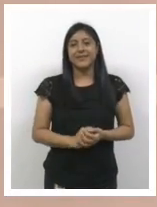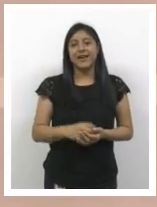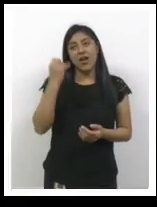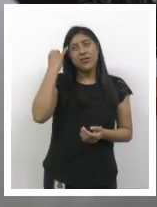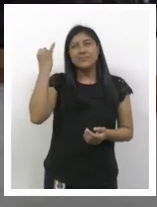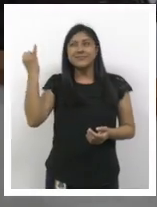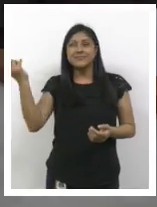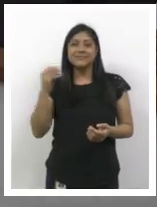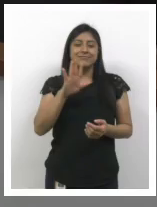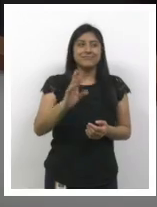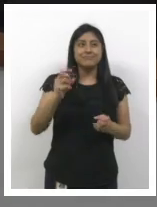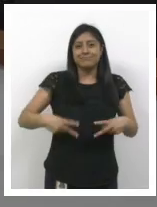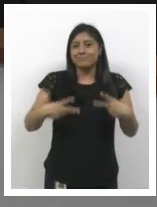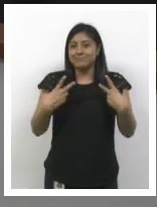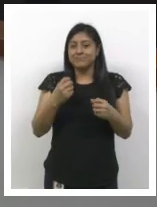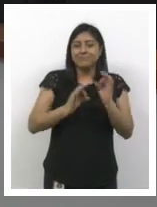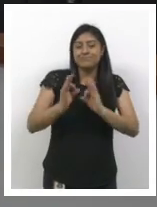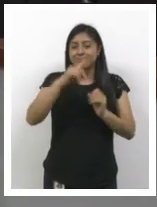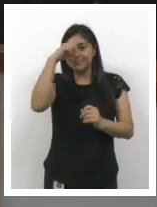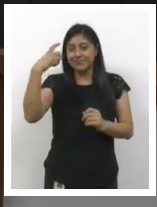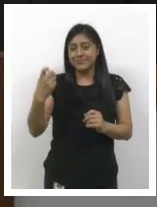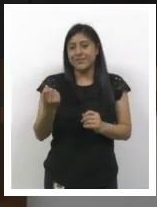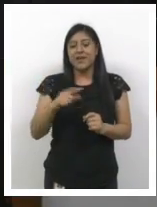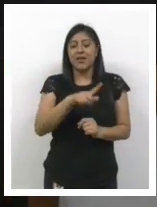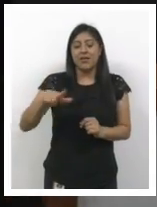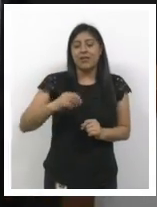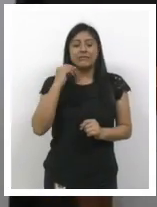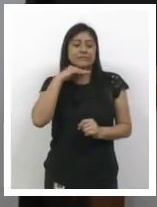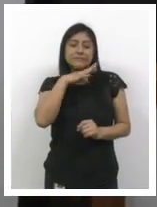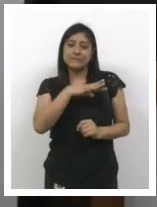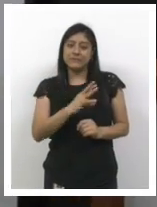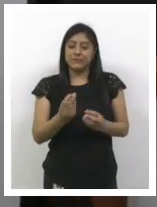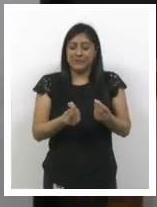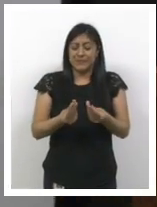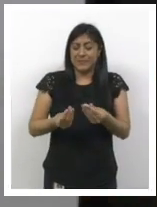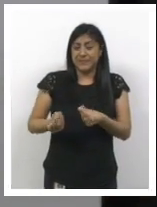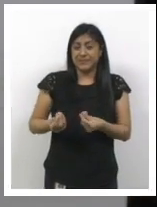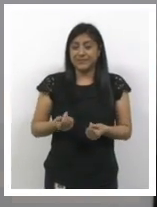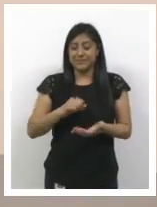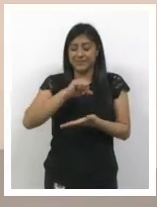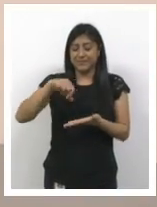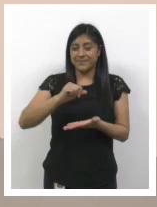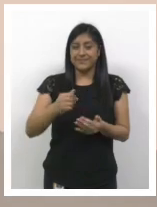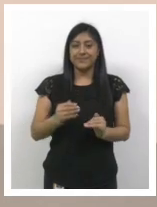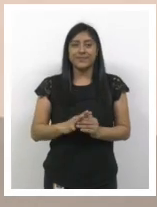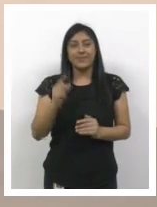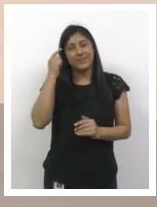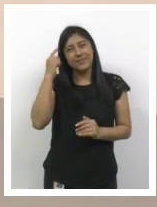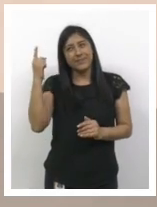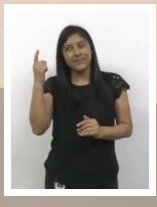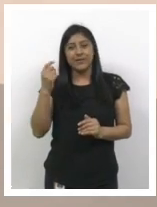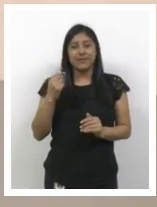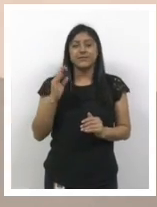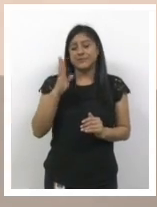Personas. ¿Se imagina usted vivir o trabajar en un ambiente sucio, lleno de polvo o mieloso? Solo de